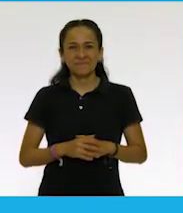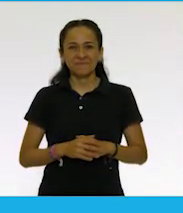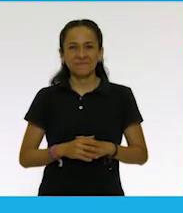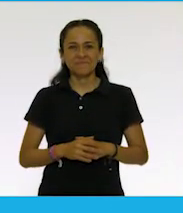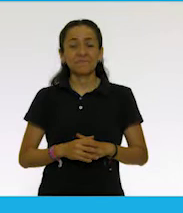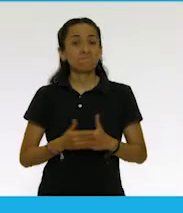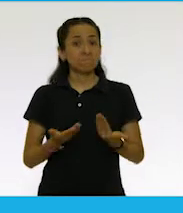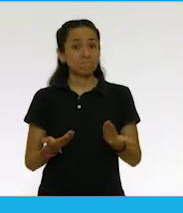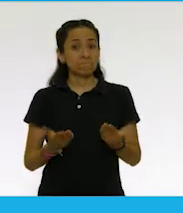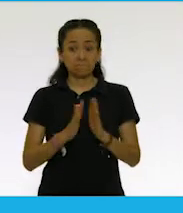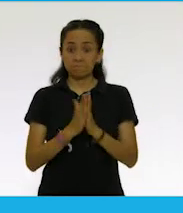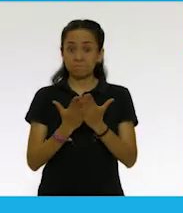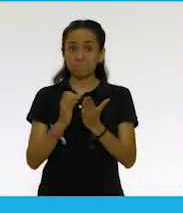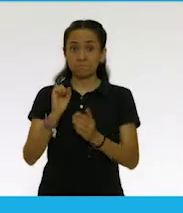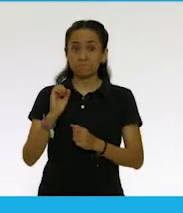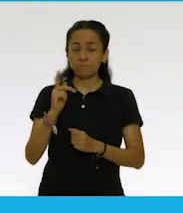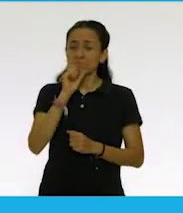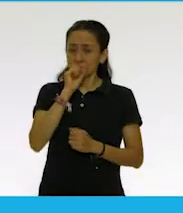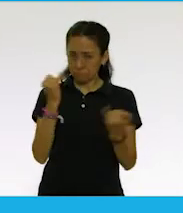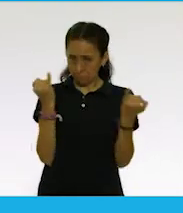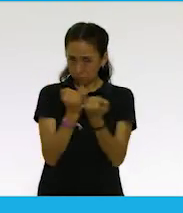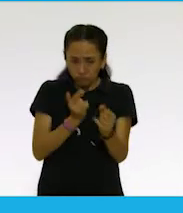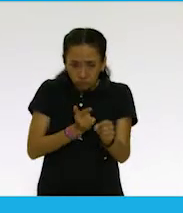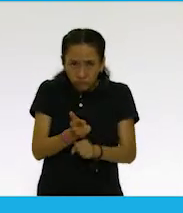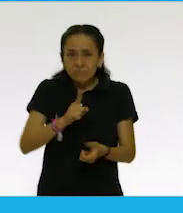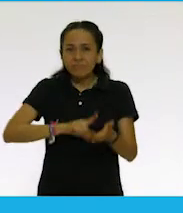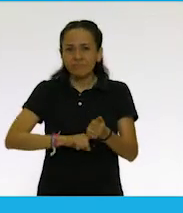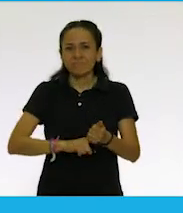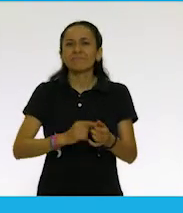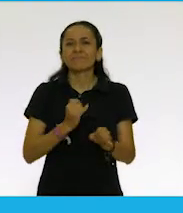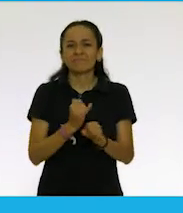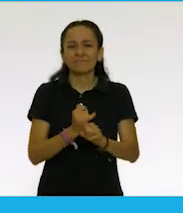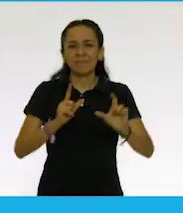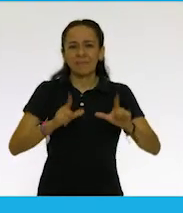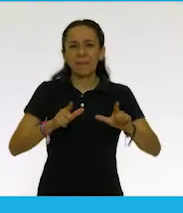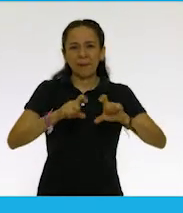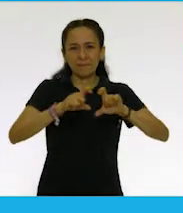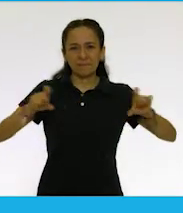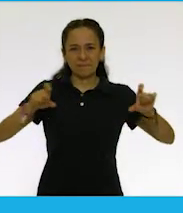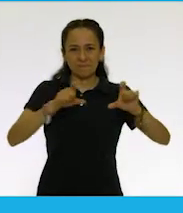También puedes encontrar los libros de texto en la página